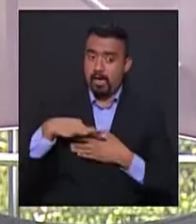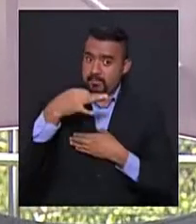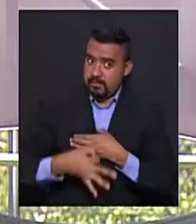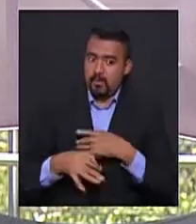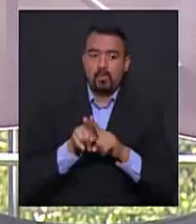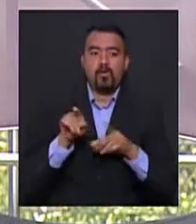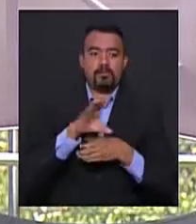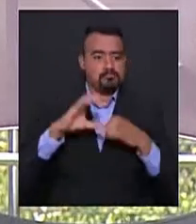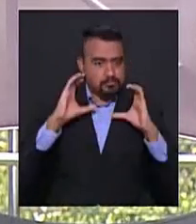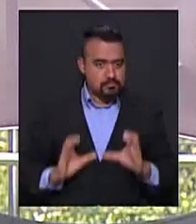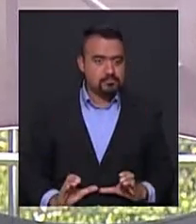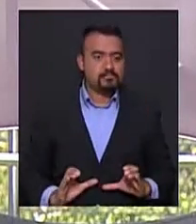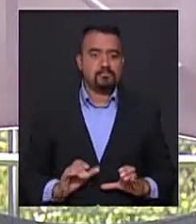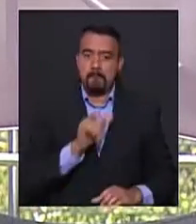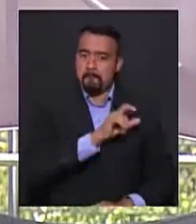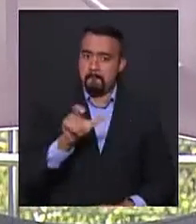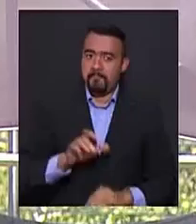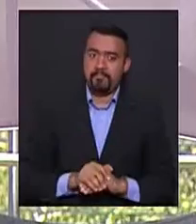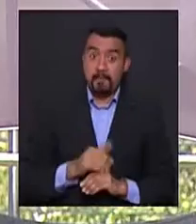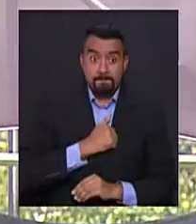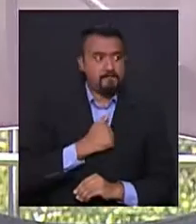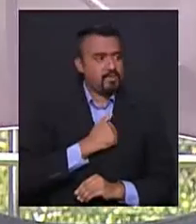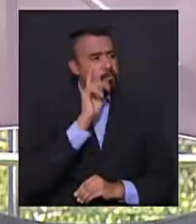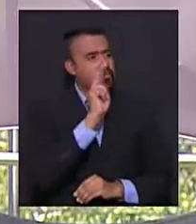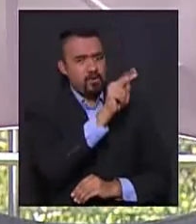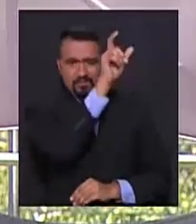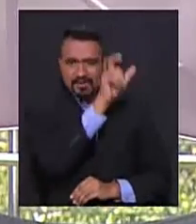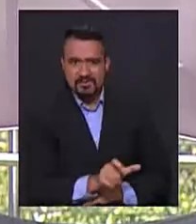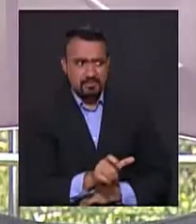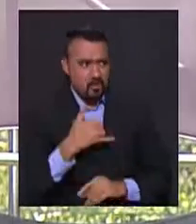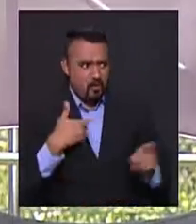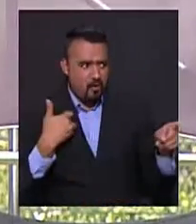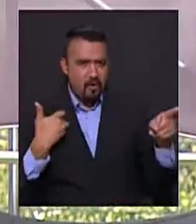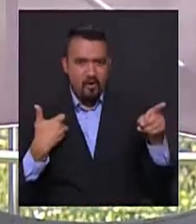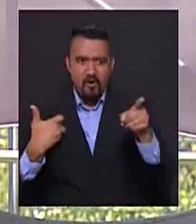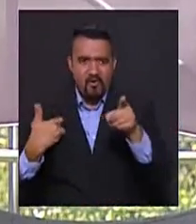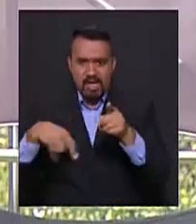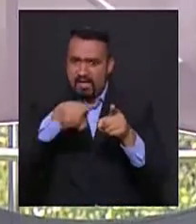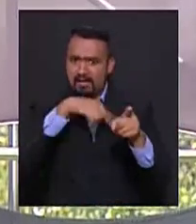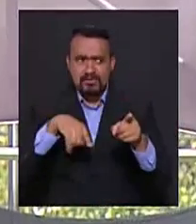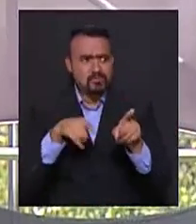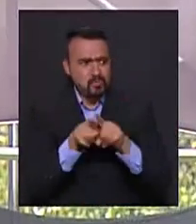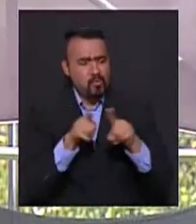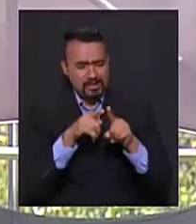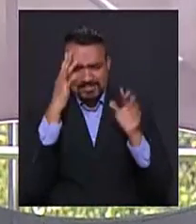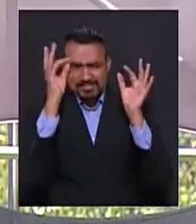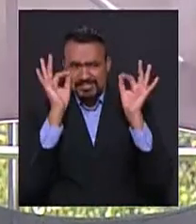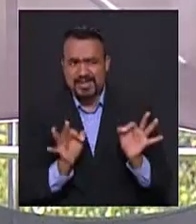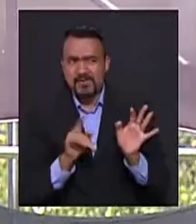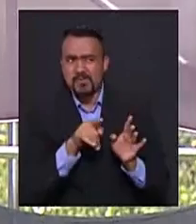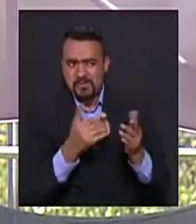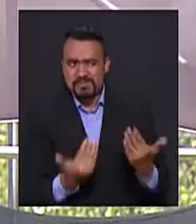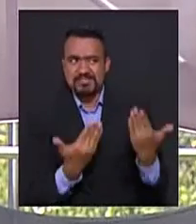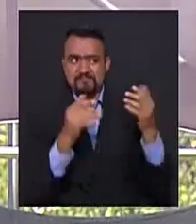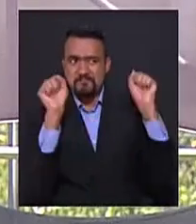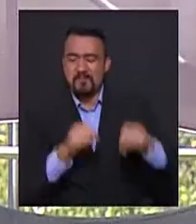ciudadano. Yo creo en nuestros jóvenes, creo que ellos serán capaces de mirar a Enrique Parejo y decirle que vamos a